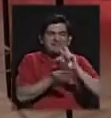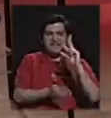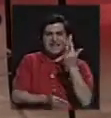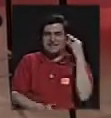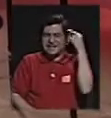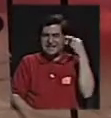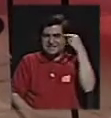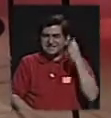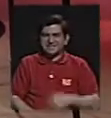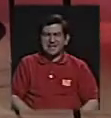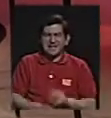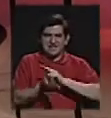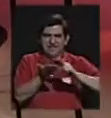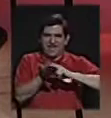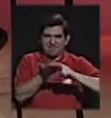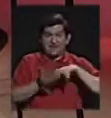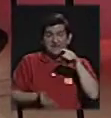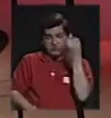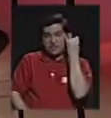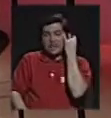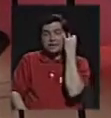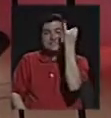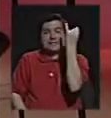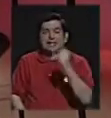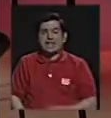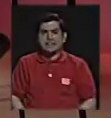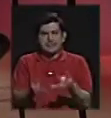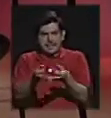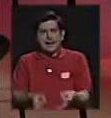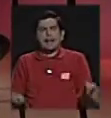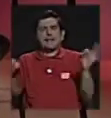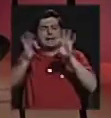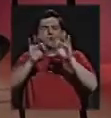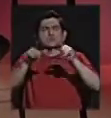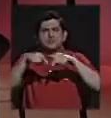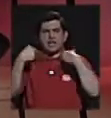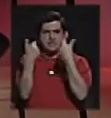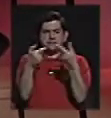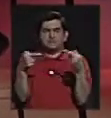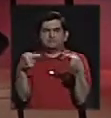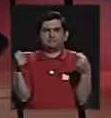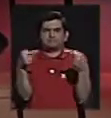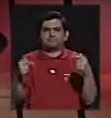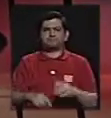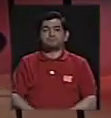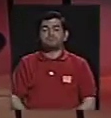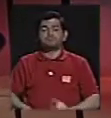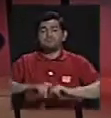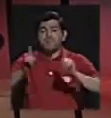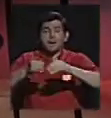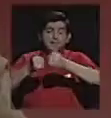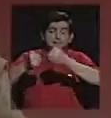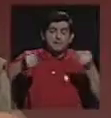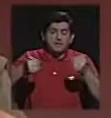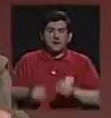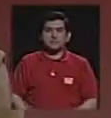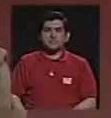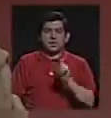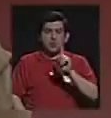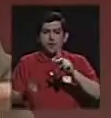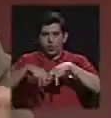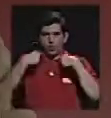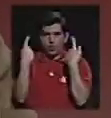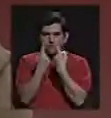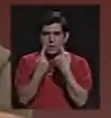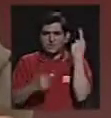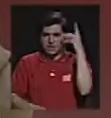gobierno de liberación. Yo creo que ese va a ser el argumento de peso de la oposición, digamos. Pero por otro lado, un partido electoral, un